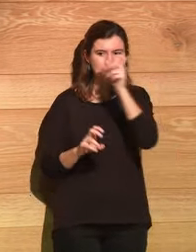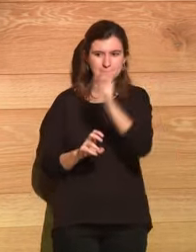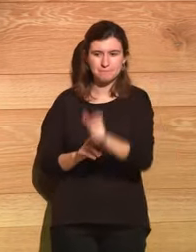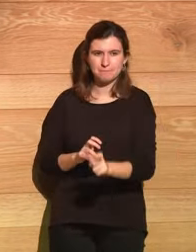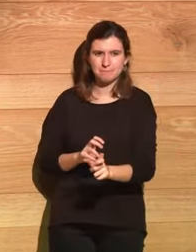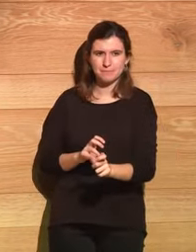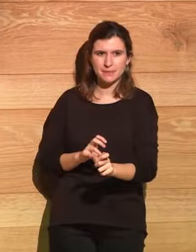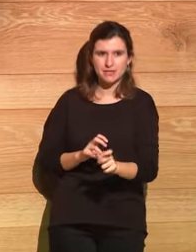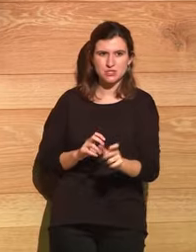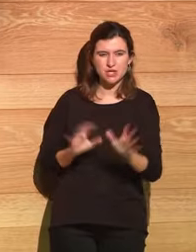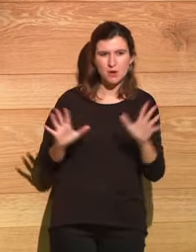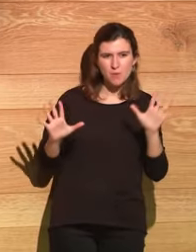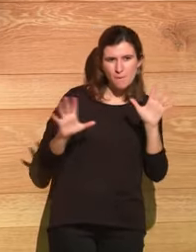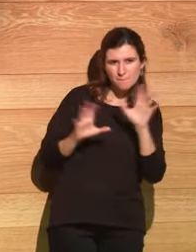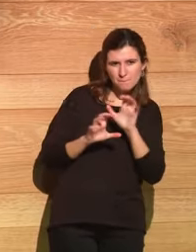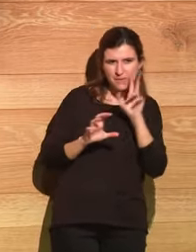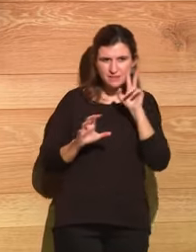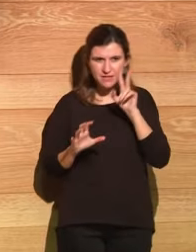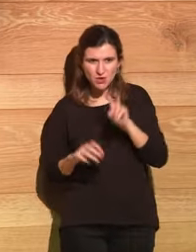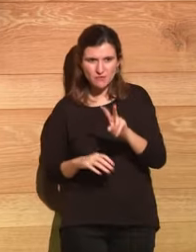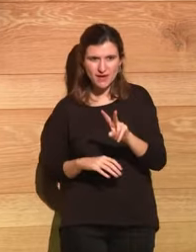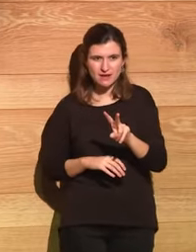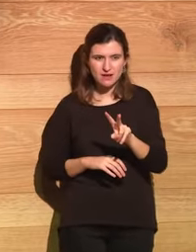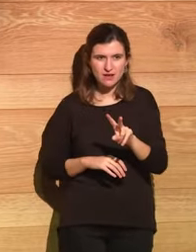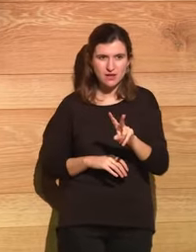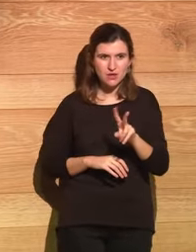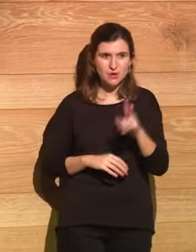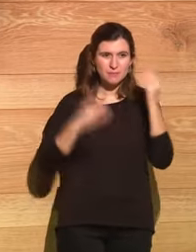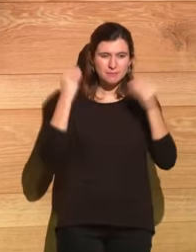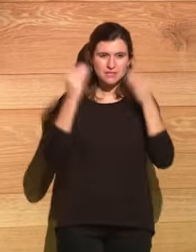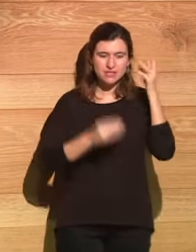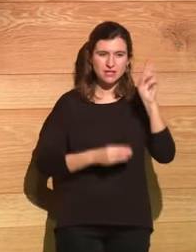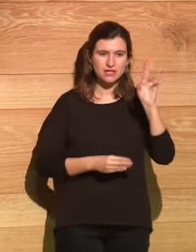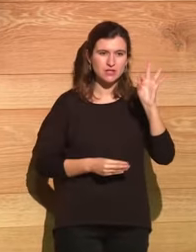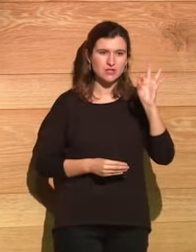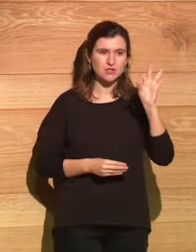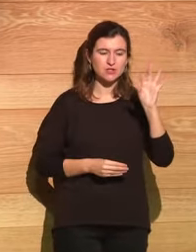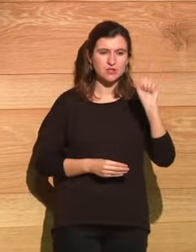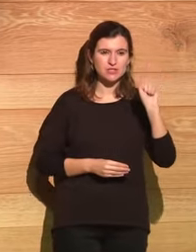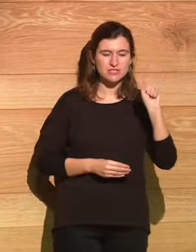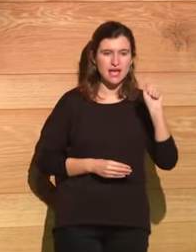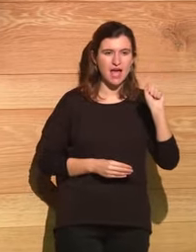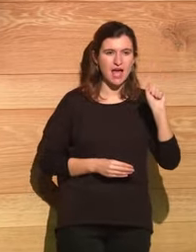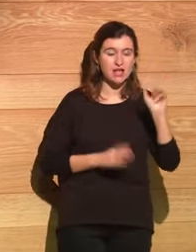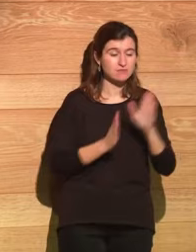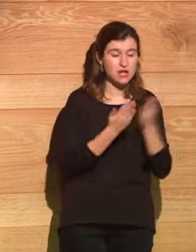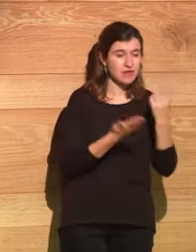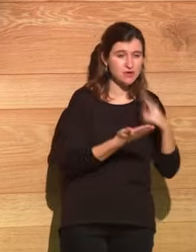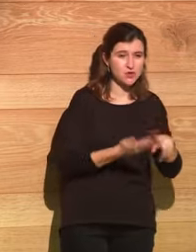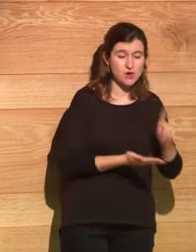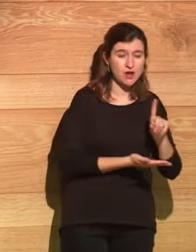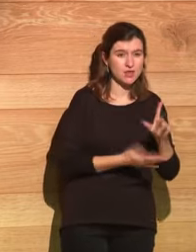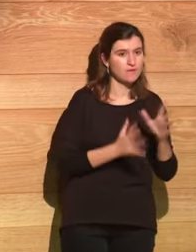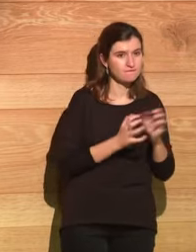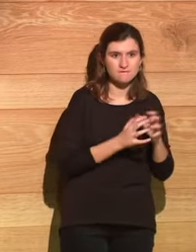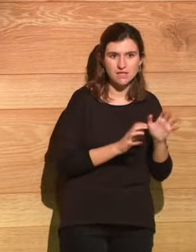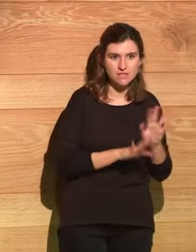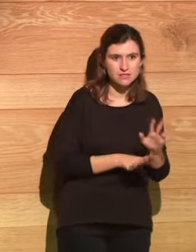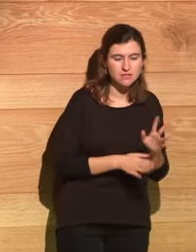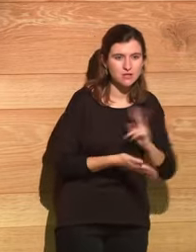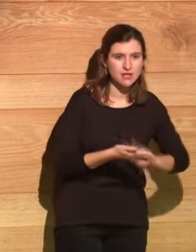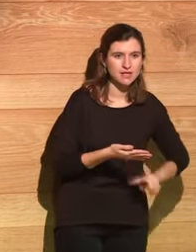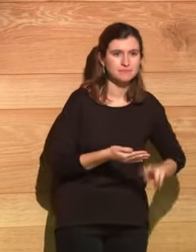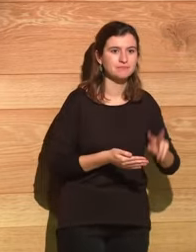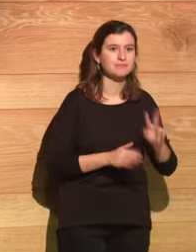misterio. Creo que Rosa Chacel, no he leído el libro, estoy deseándolo, pero creo que al